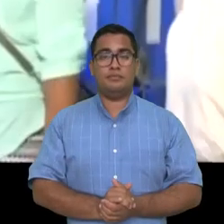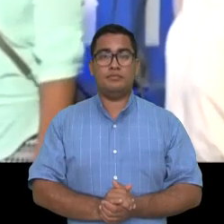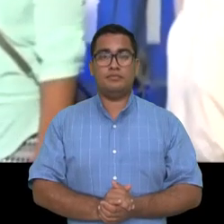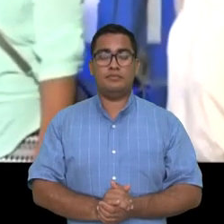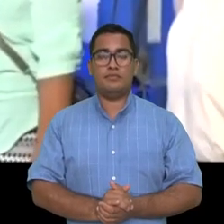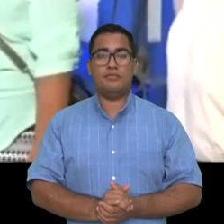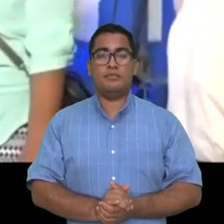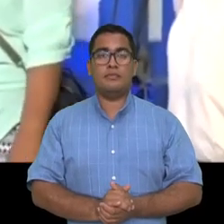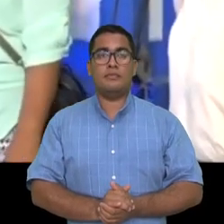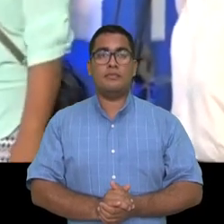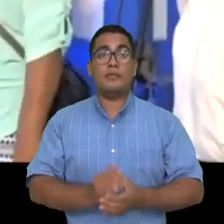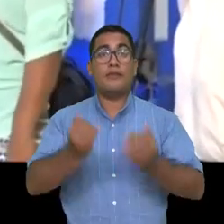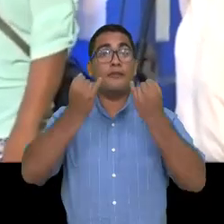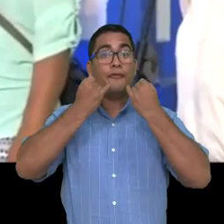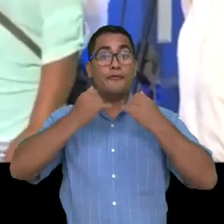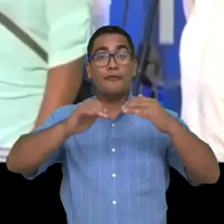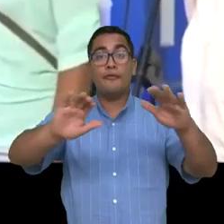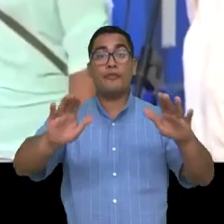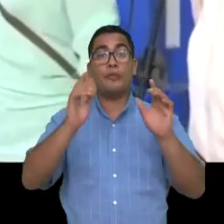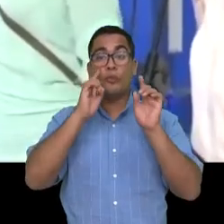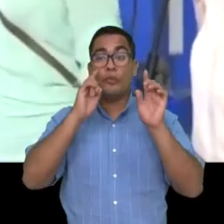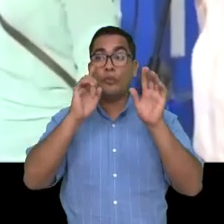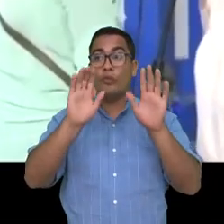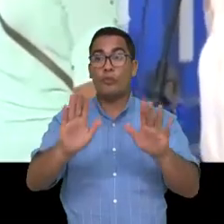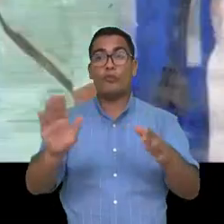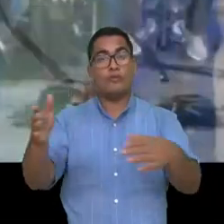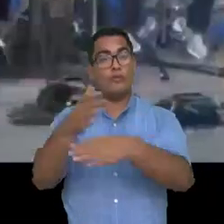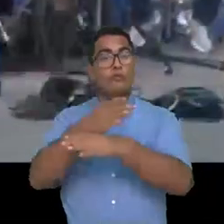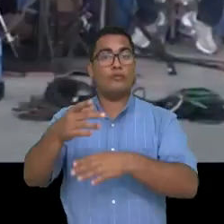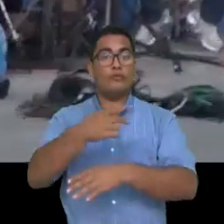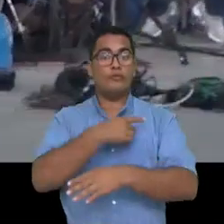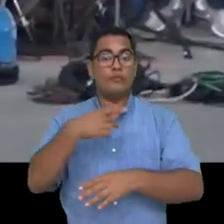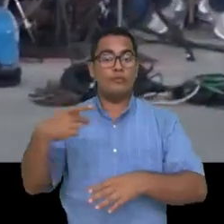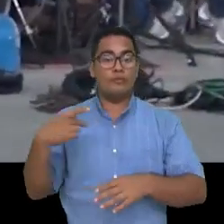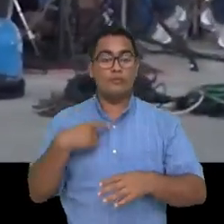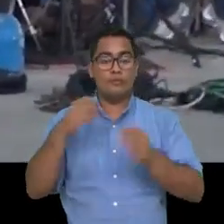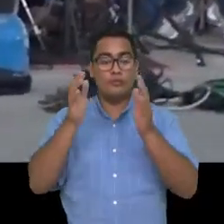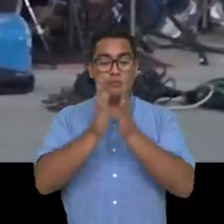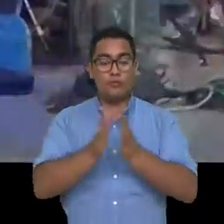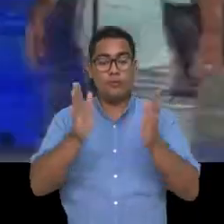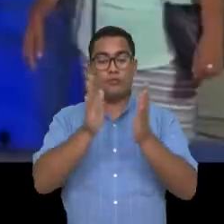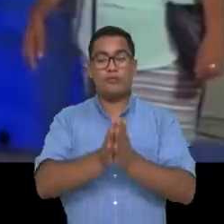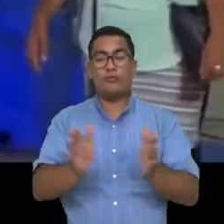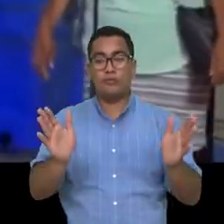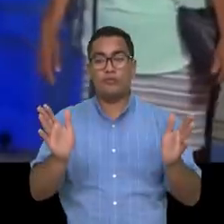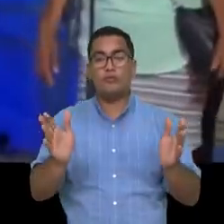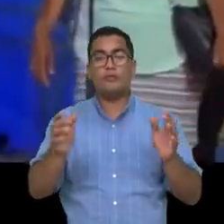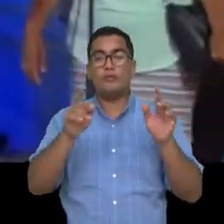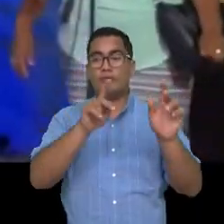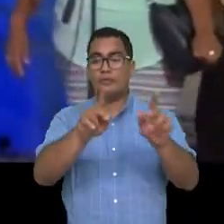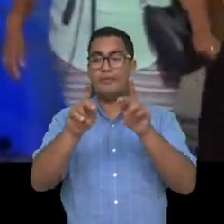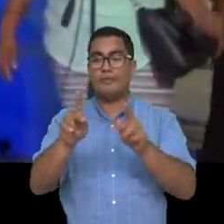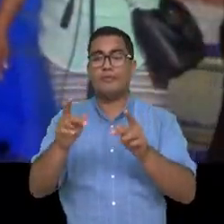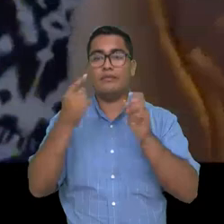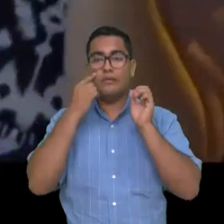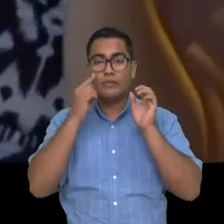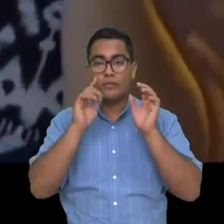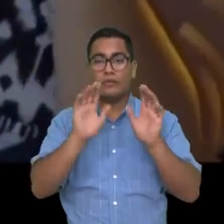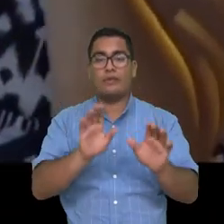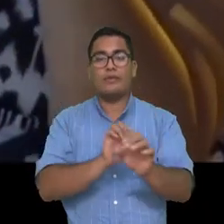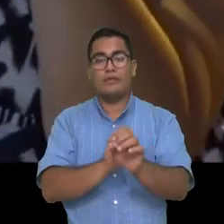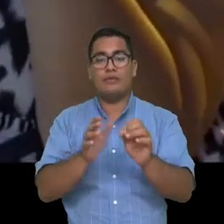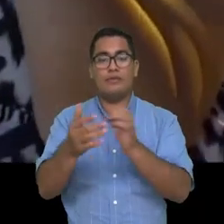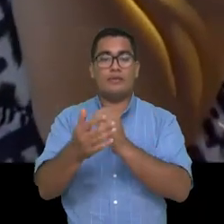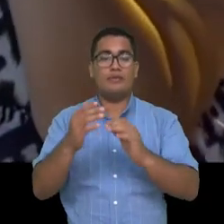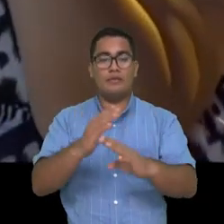Información y prevención es lo que promueven distintos líderes evangélicos con sus feligreses a fin de evitar el contagio del COVID-19